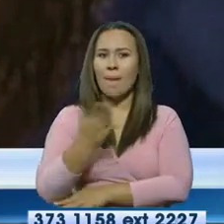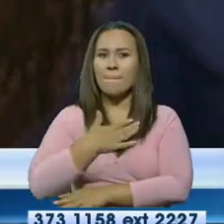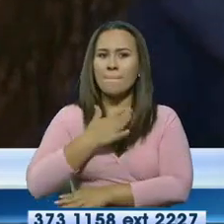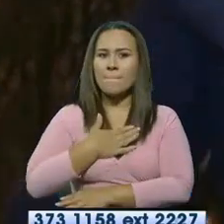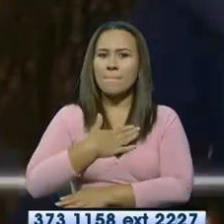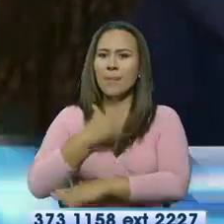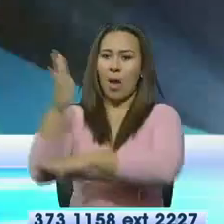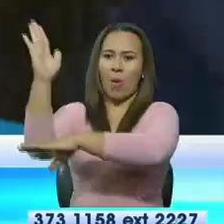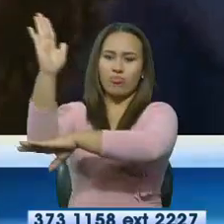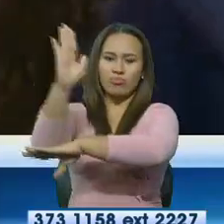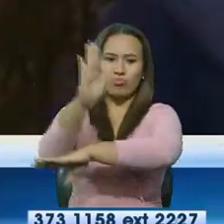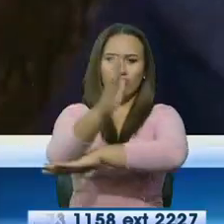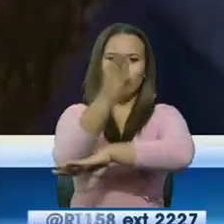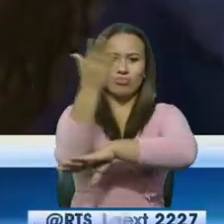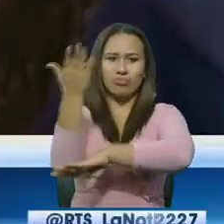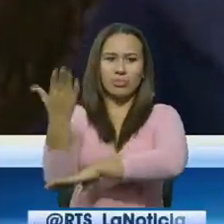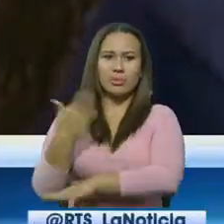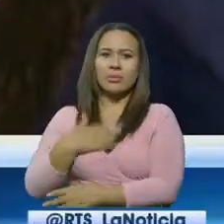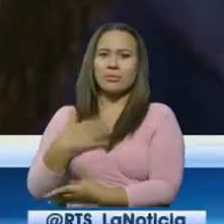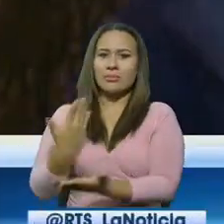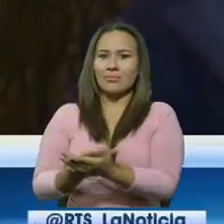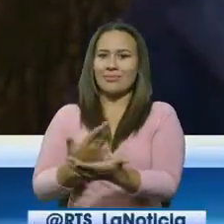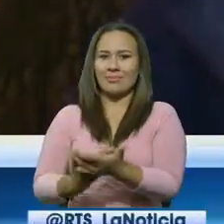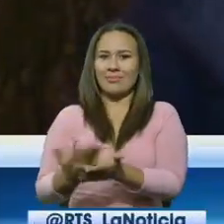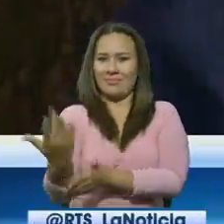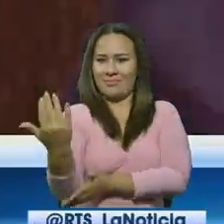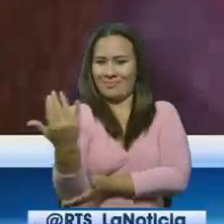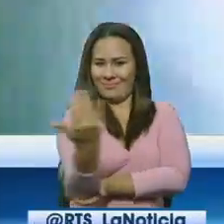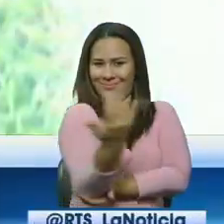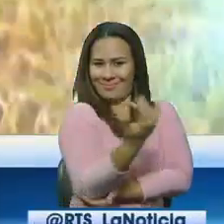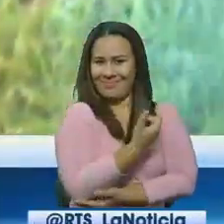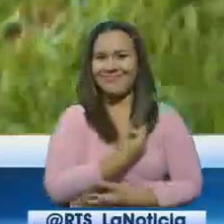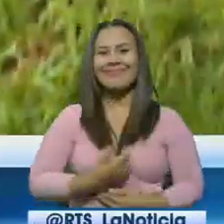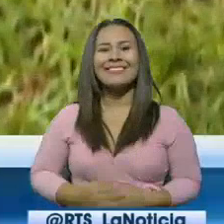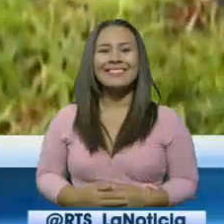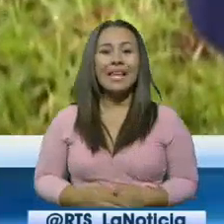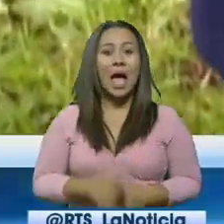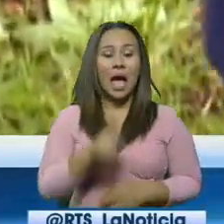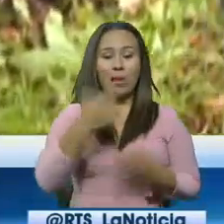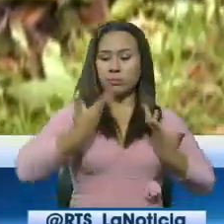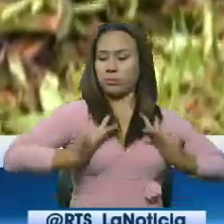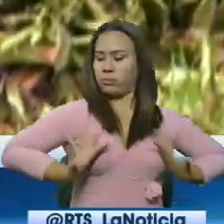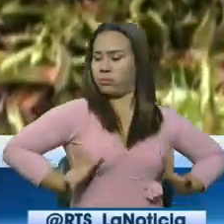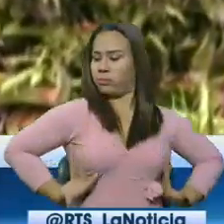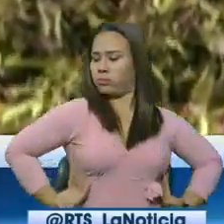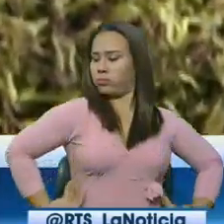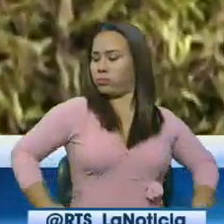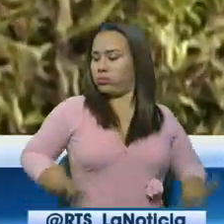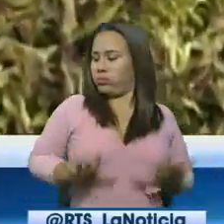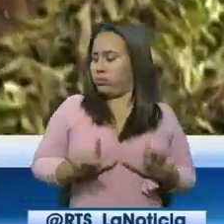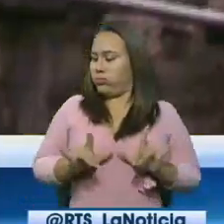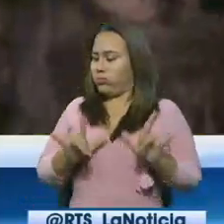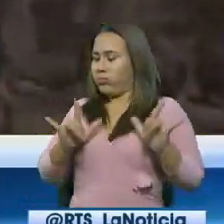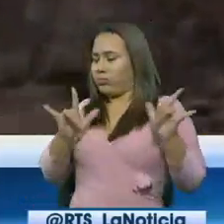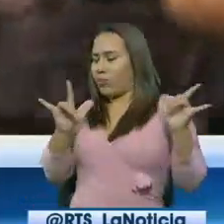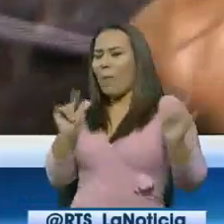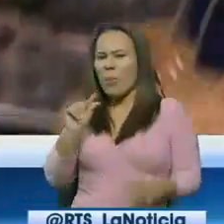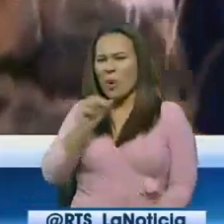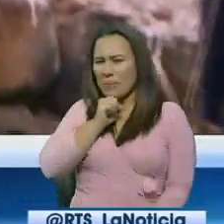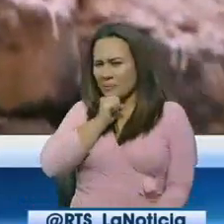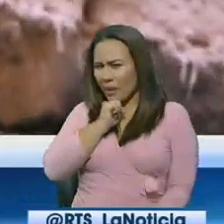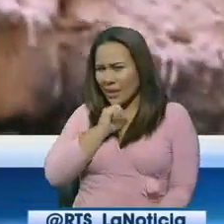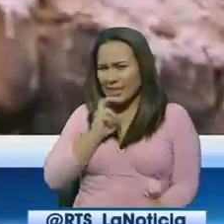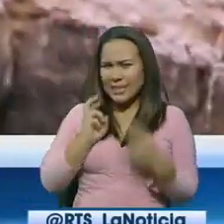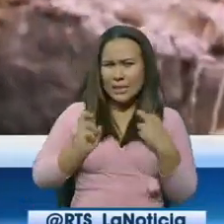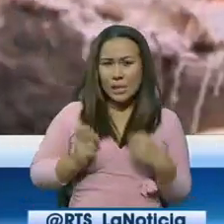palacio de Carondelet. ¡Vengo a cobrar la renta! Ella lucía trajes elegantes, aunque viejos, y una gran cantidad